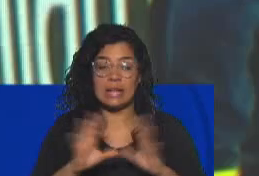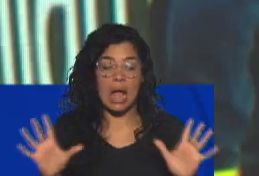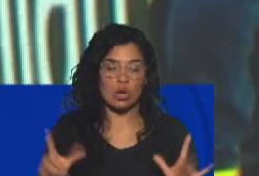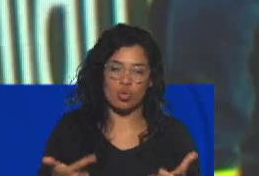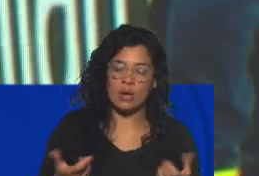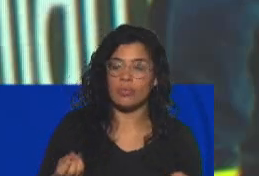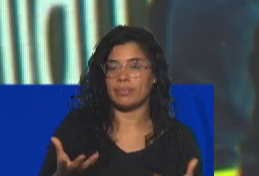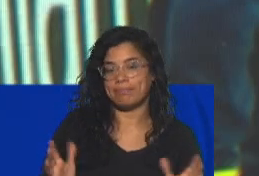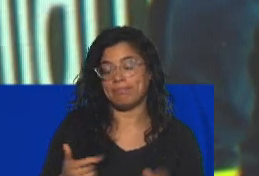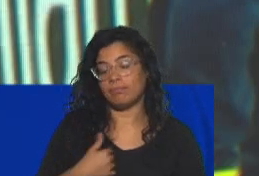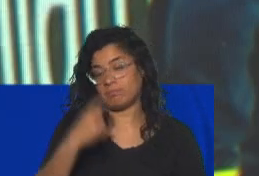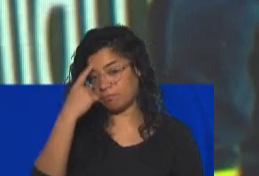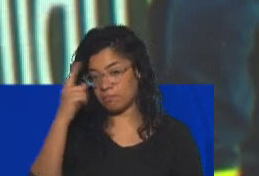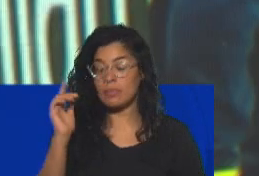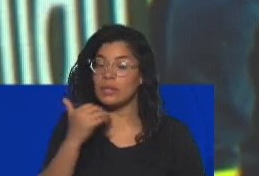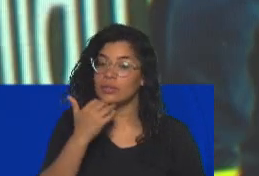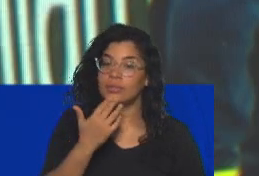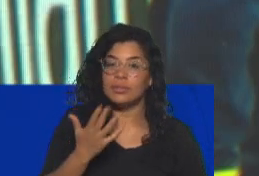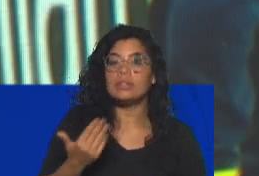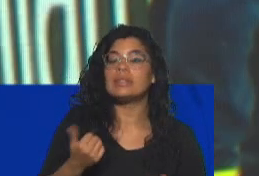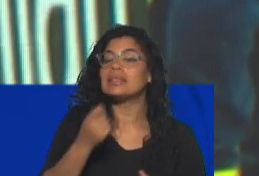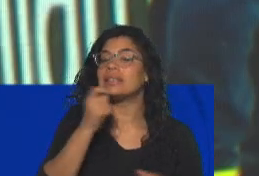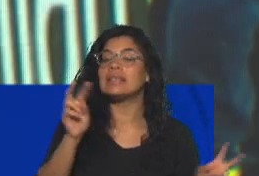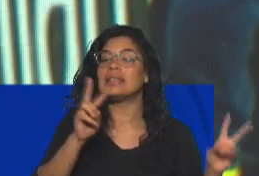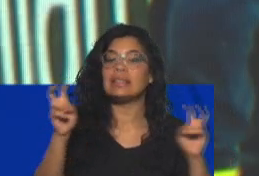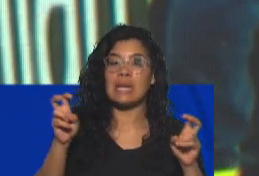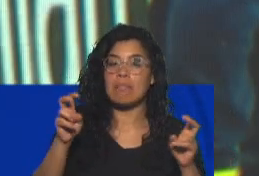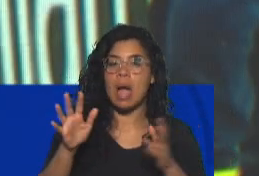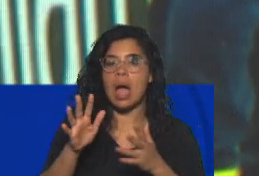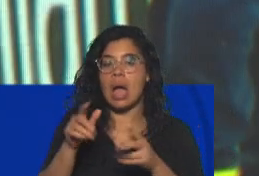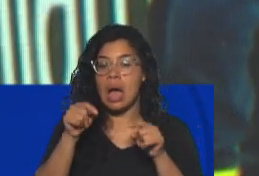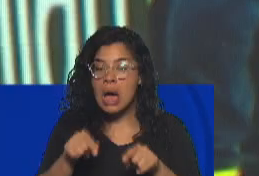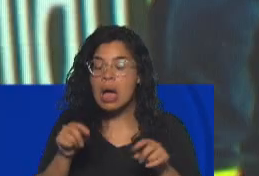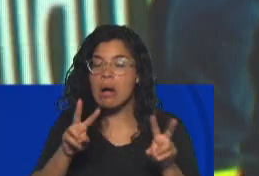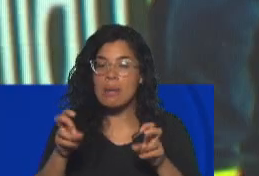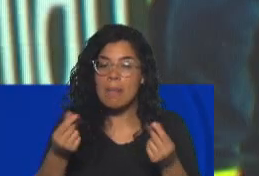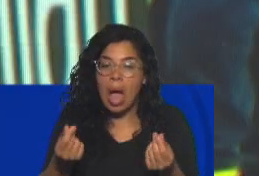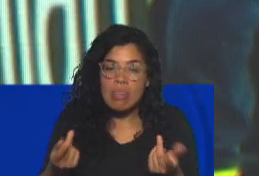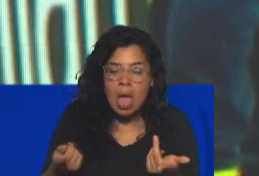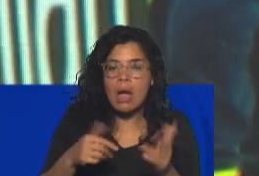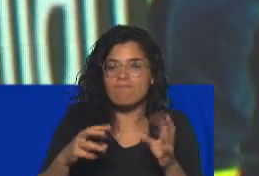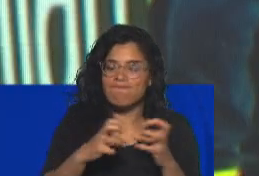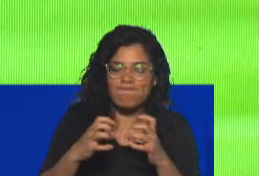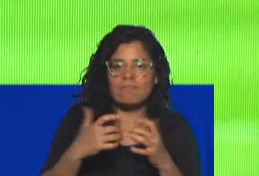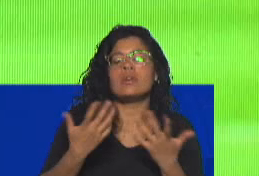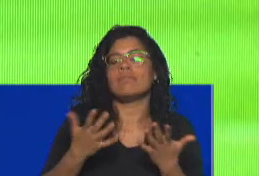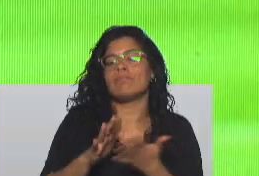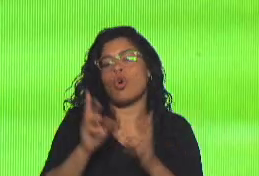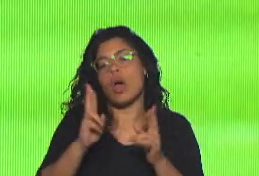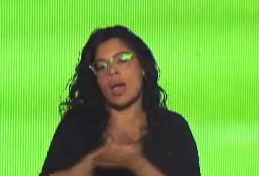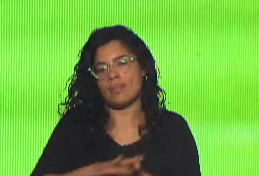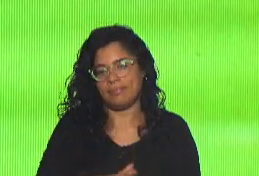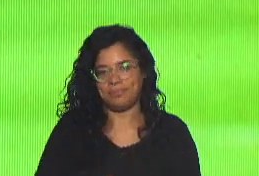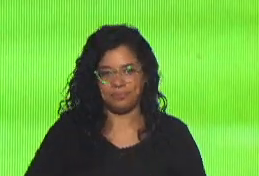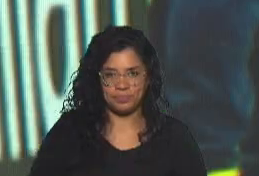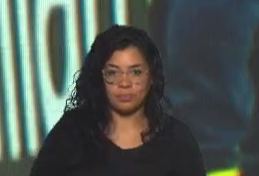Digo, apunta que puede ser uno de los temas de resolución de aquí en adelante para que Gago llegue definitivamente a Boca. Ale. Bueno, ¿hubo